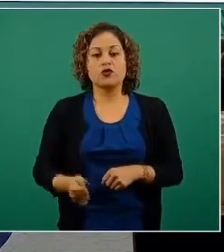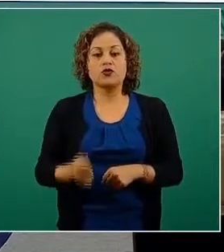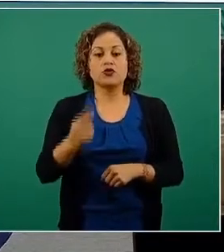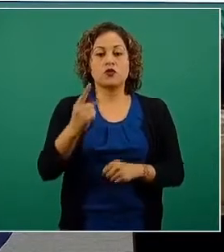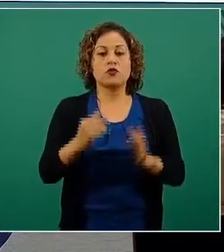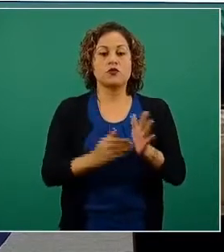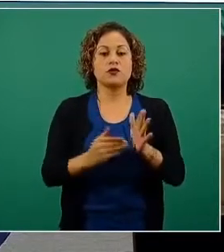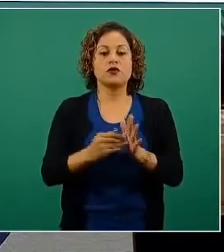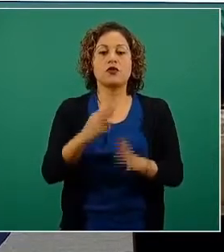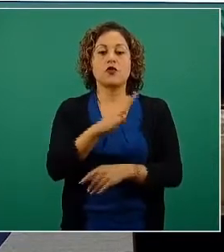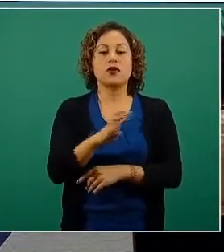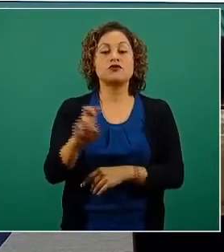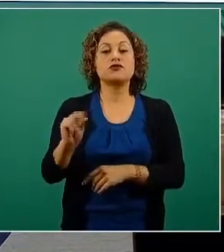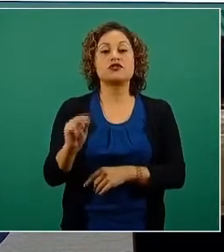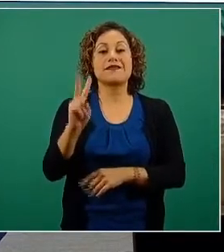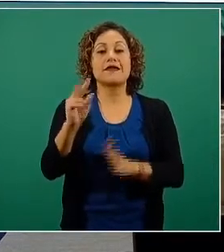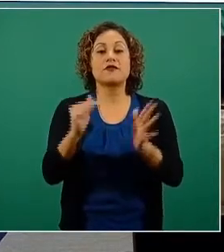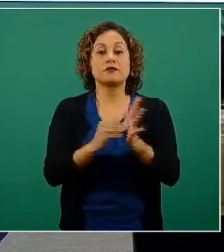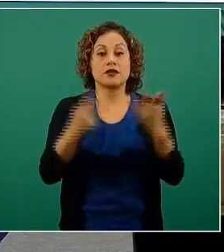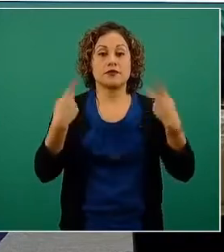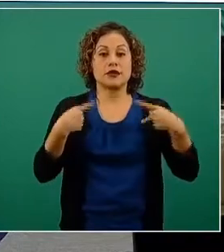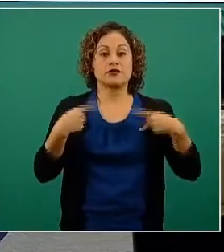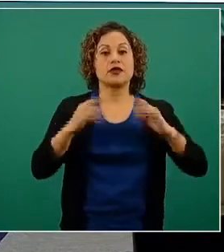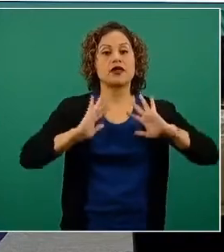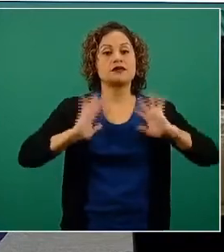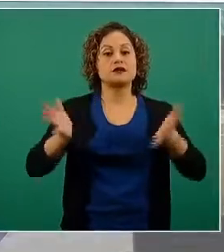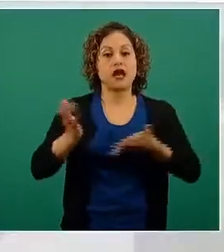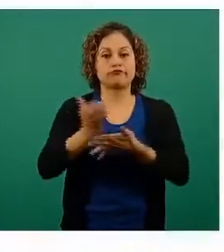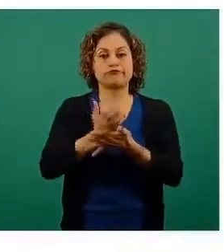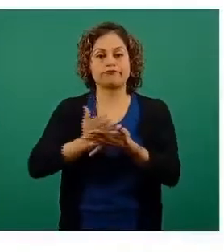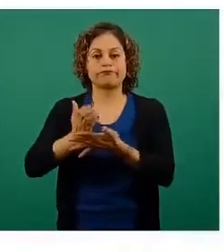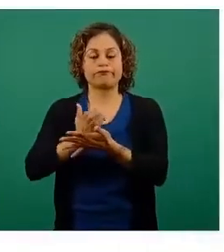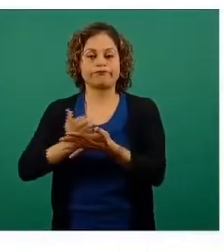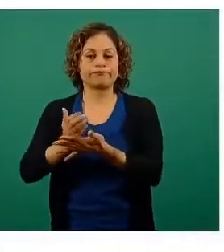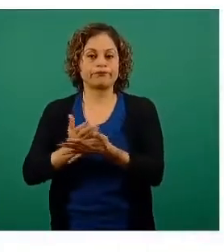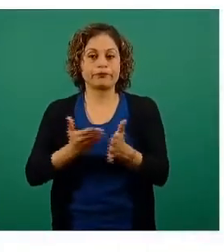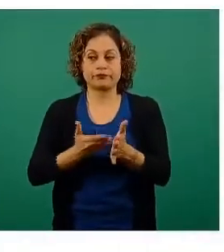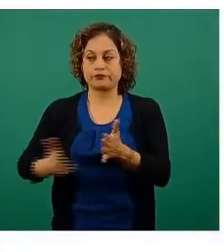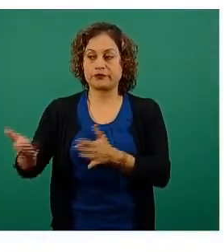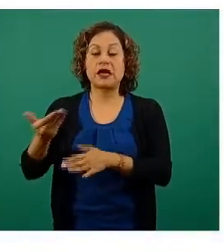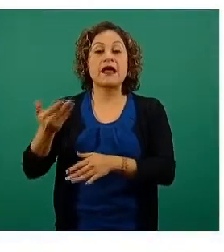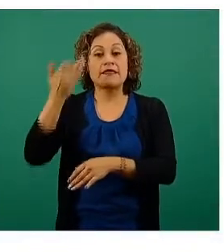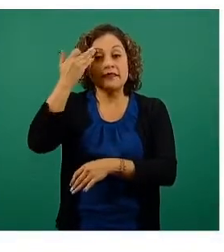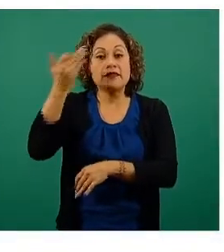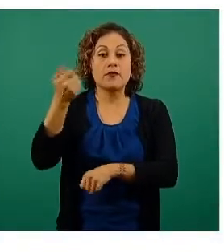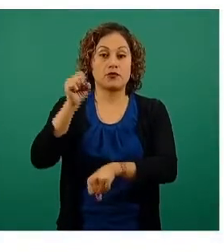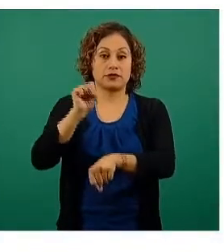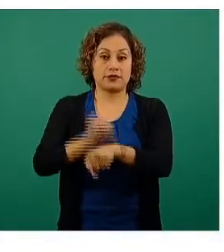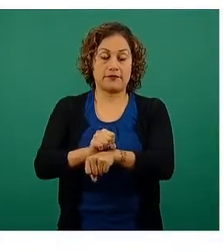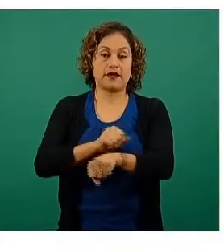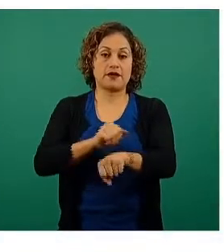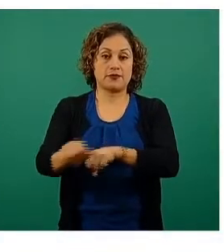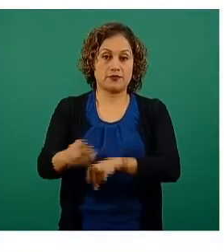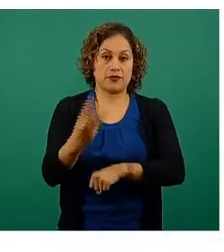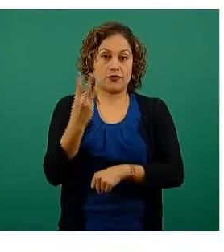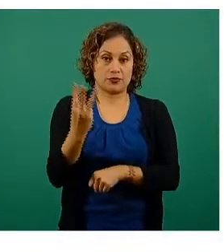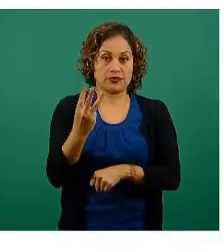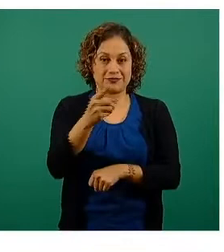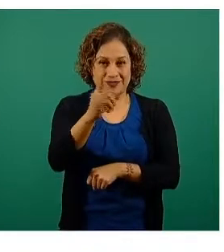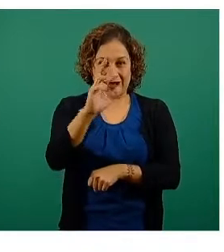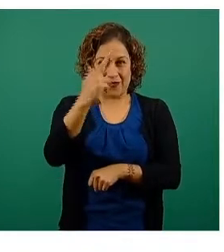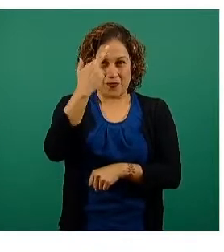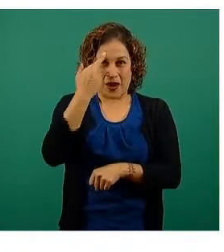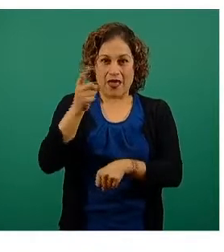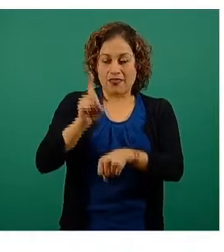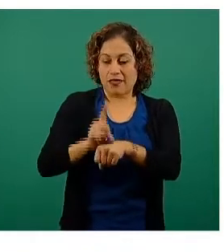personas recuperadas hasta la semana epidemiológica número 3. Recordemos que estos conteos los hacemos diarios, pero los vamos